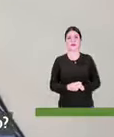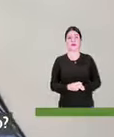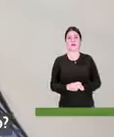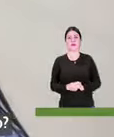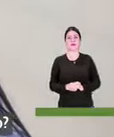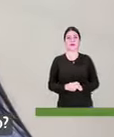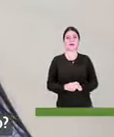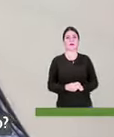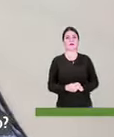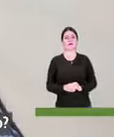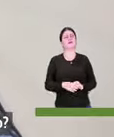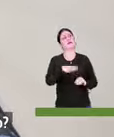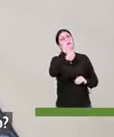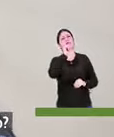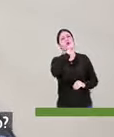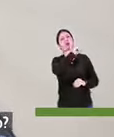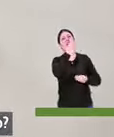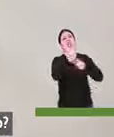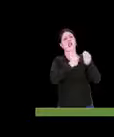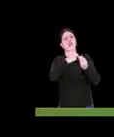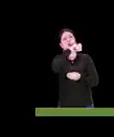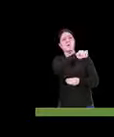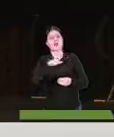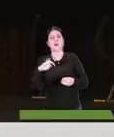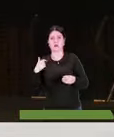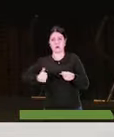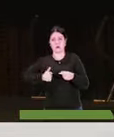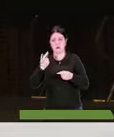¿Qué están haciendo para evitar tantos colados en Transmilenio?